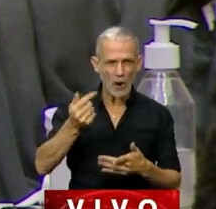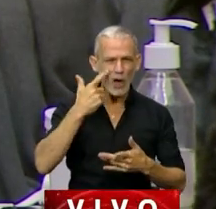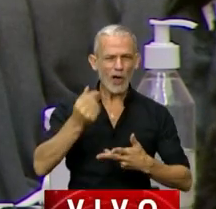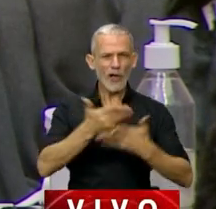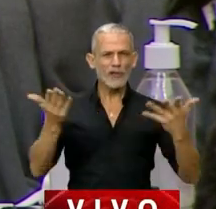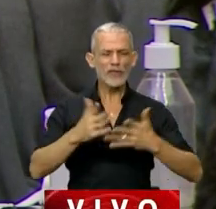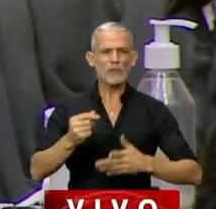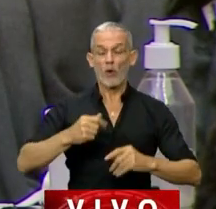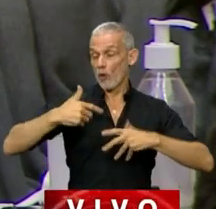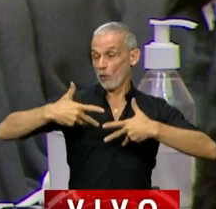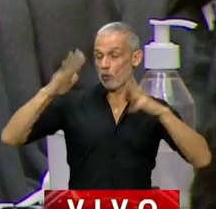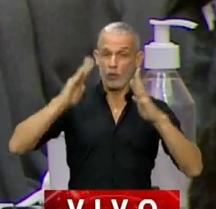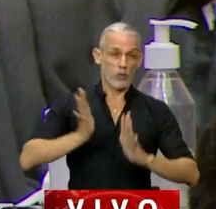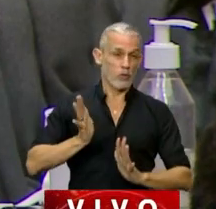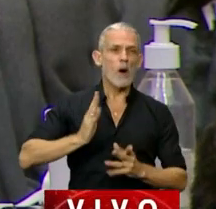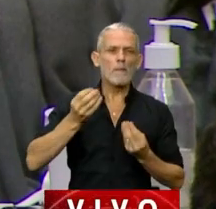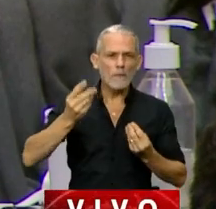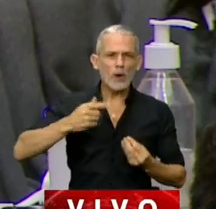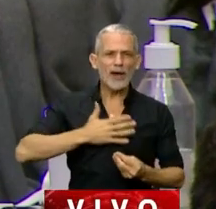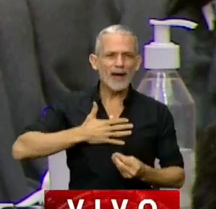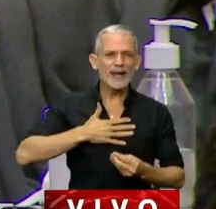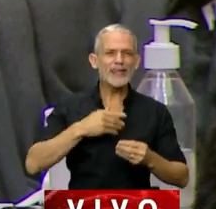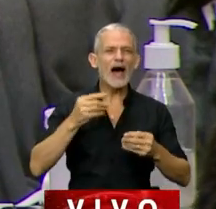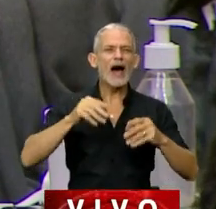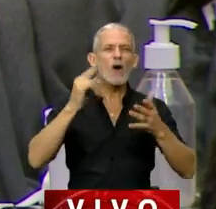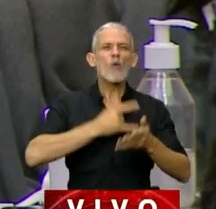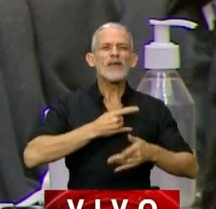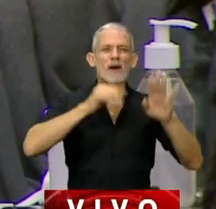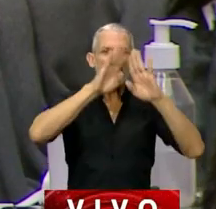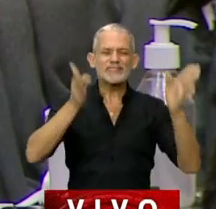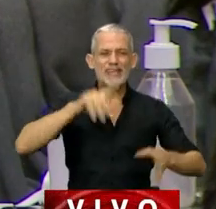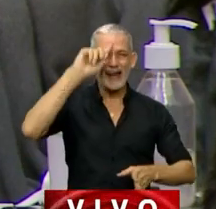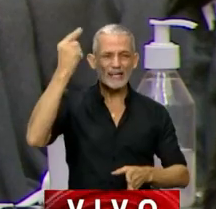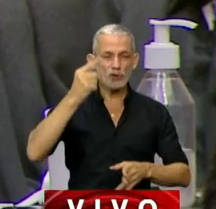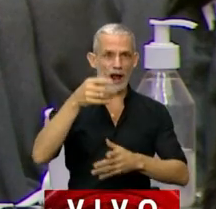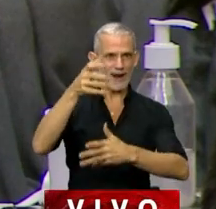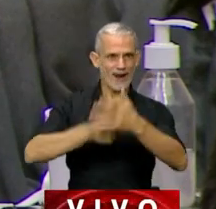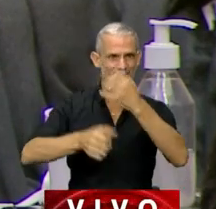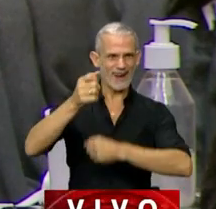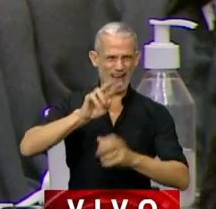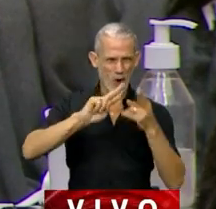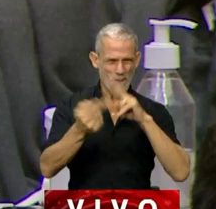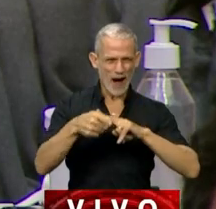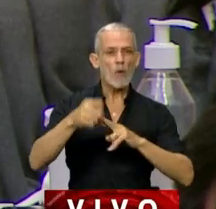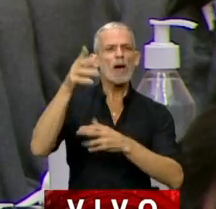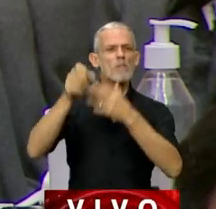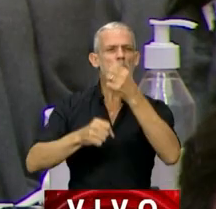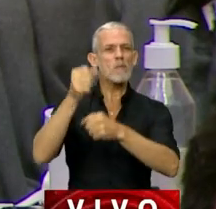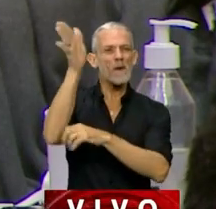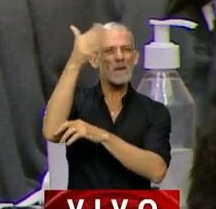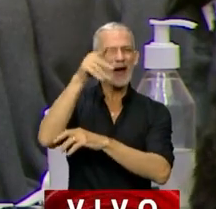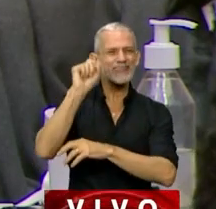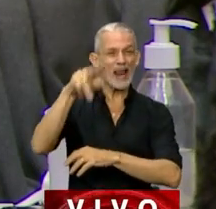se sentían horrorizados porque nuestra querida Universidad Nacional del Comahue se izaba la bandera